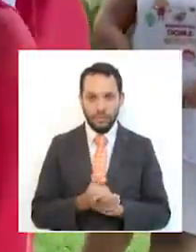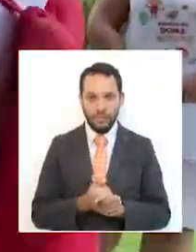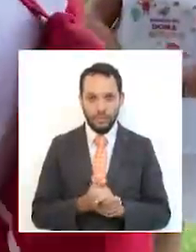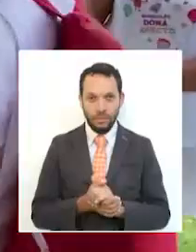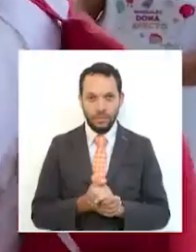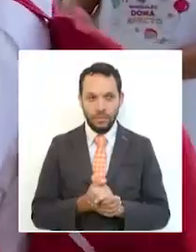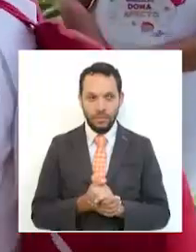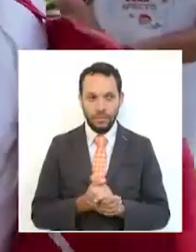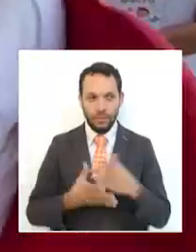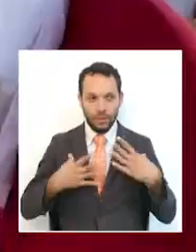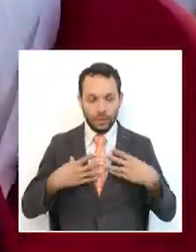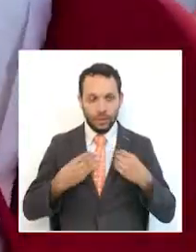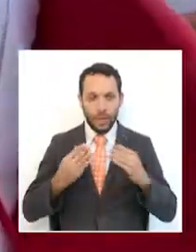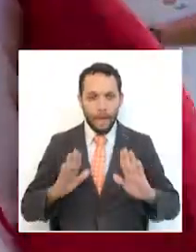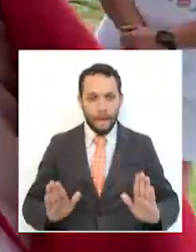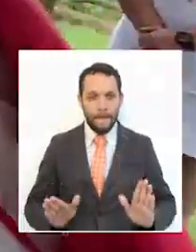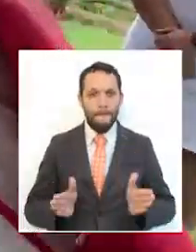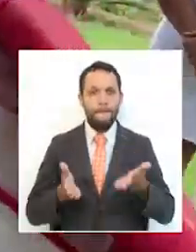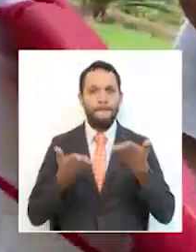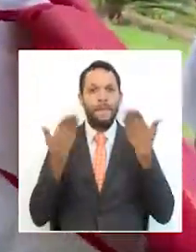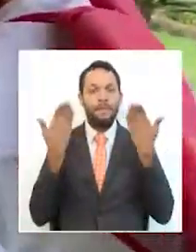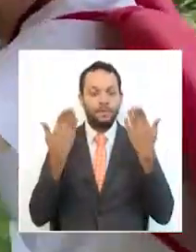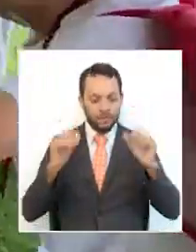vamos a liberar todas